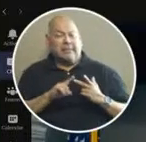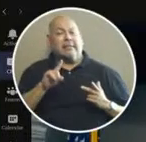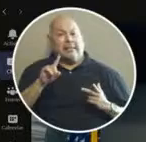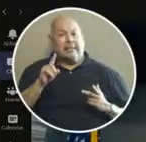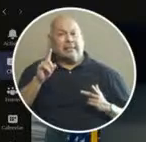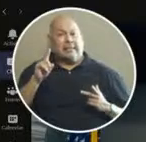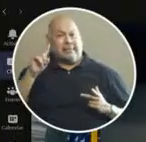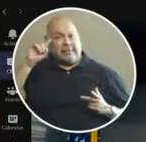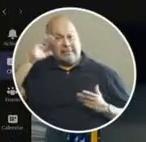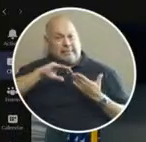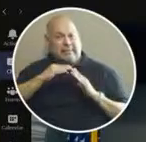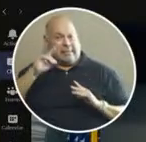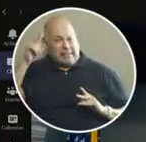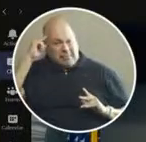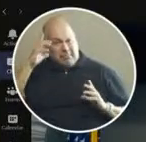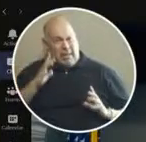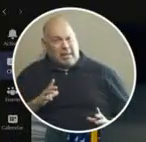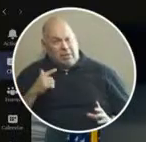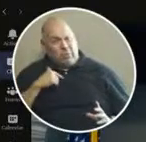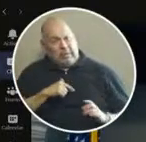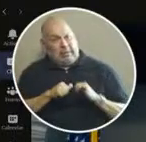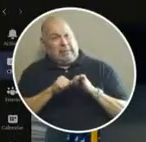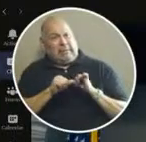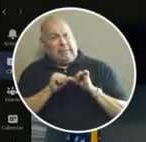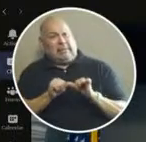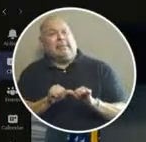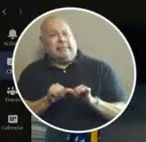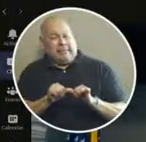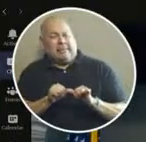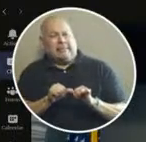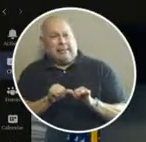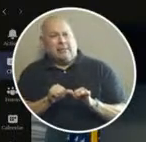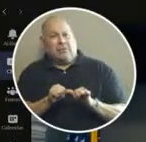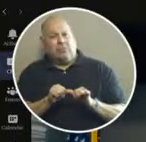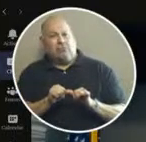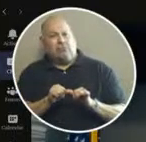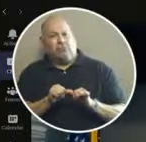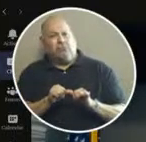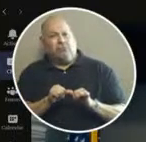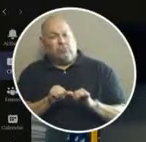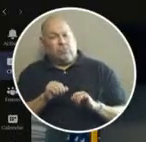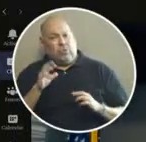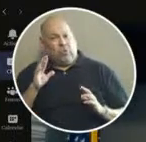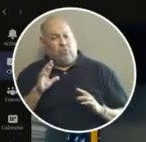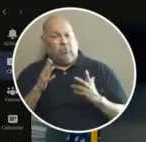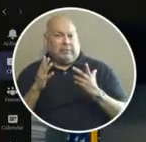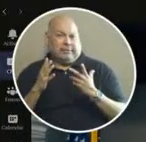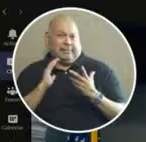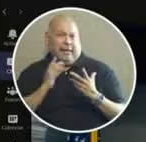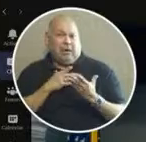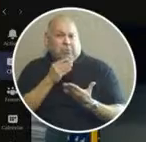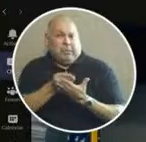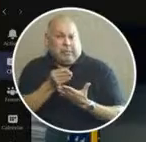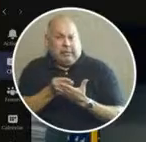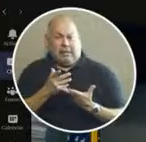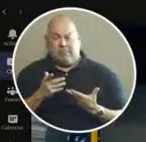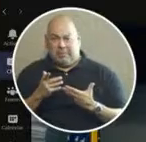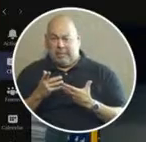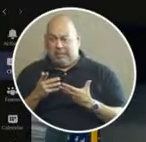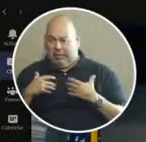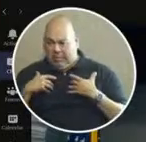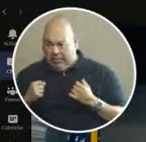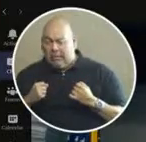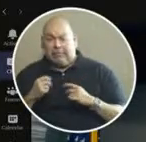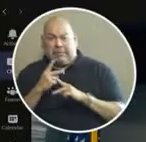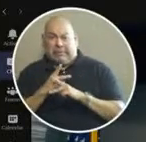Margo. Y vamos a tener que continuar encontrando ese balance entre la economía y la salud pública, pero solo lo vamos a